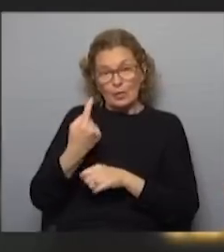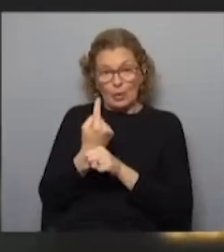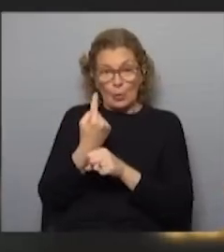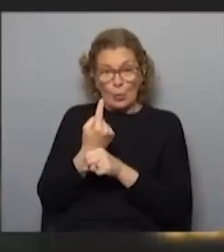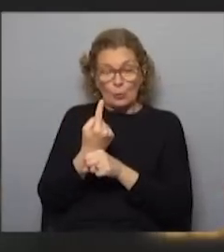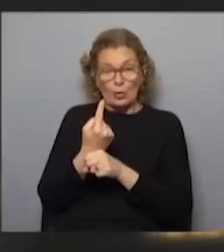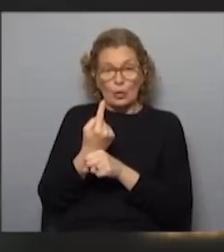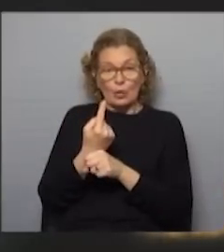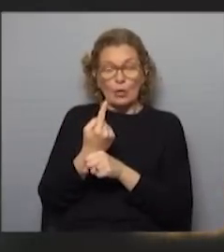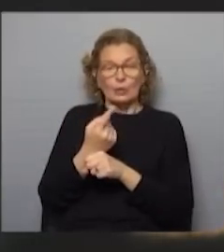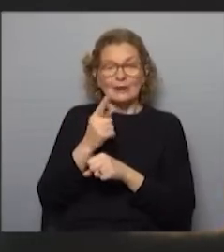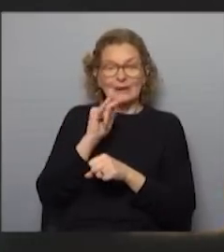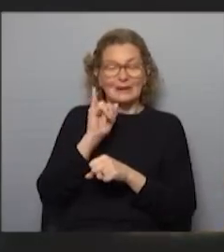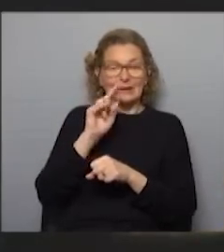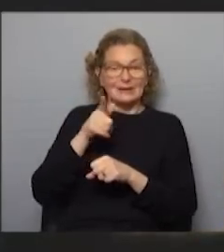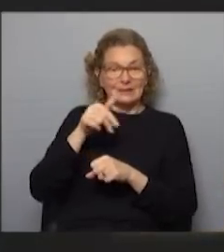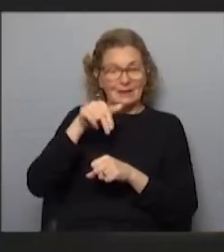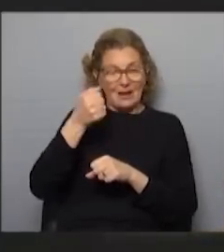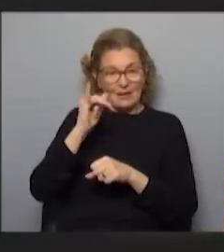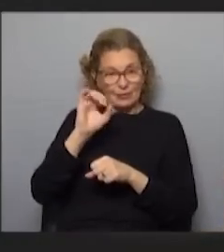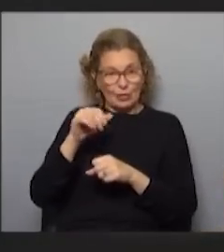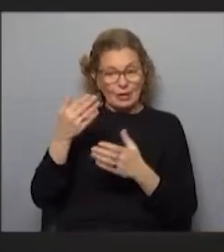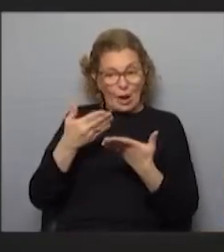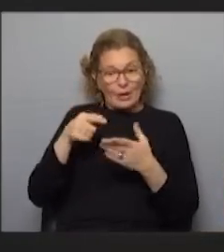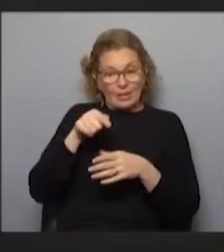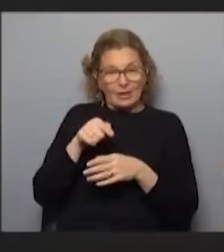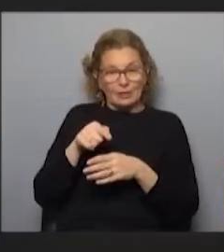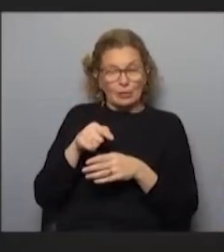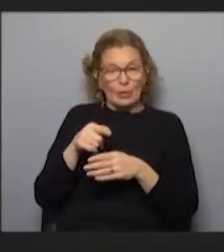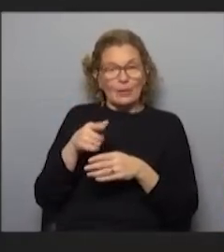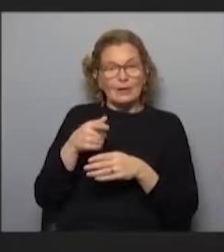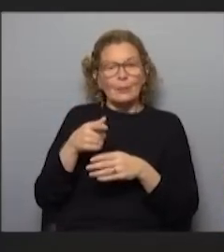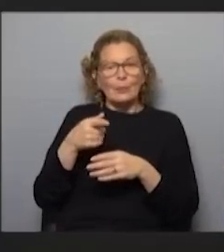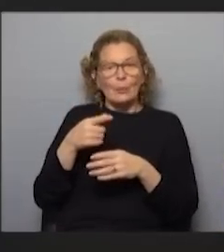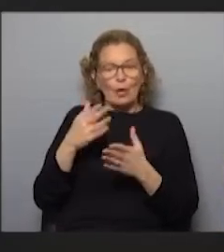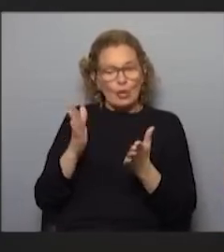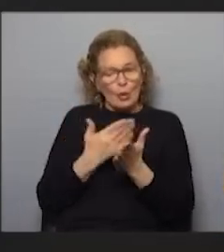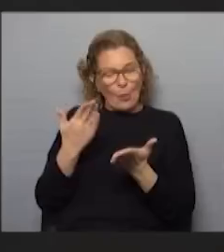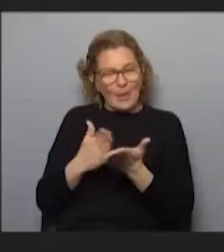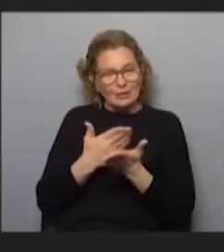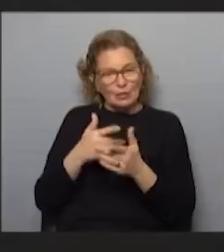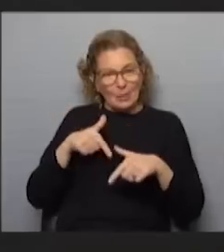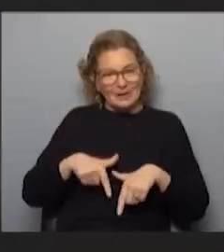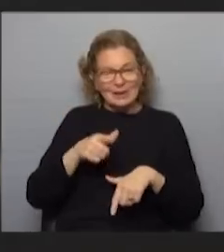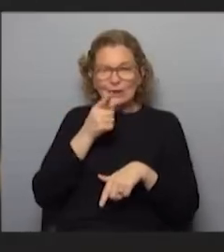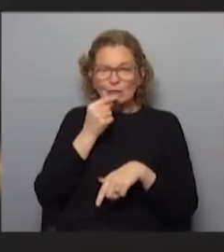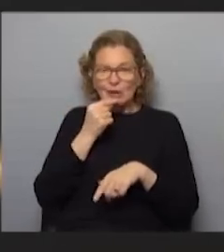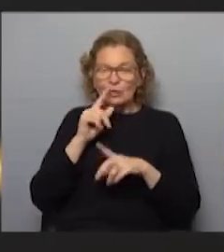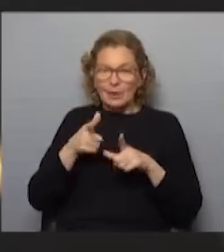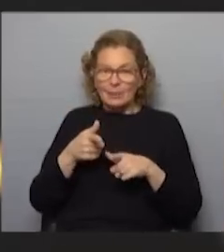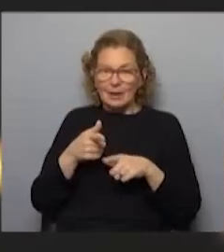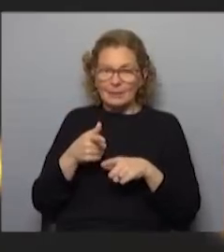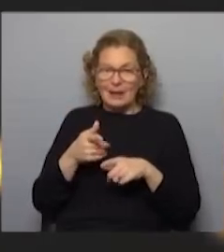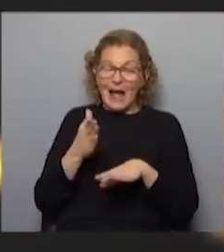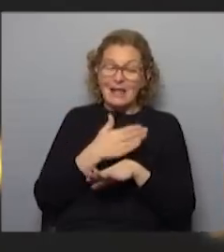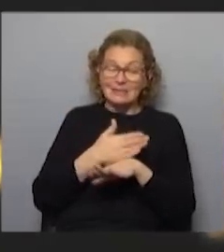puntual con Ignacio y ahora de estas acciones sobre todo a través de los documentos del Ministerio del interior y de la